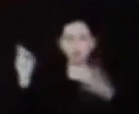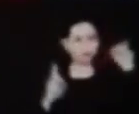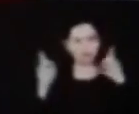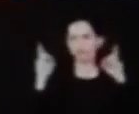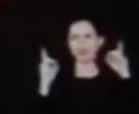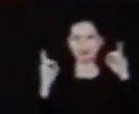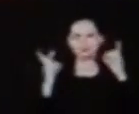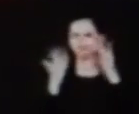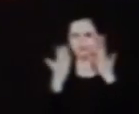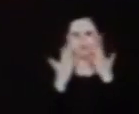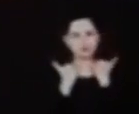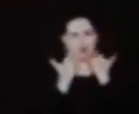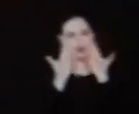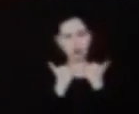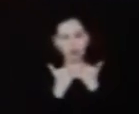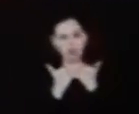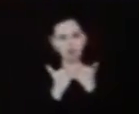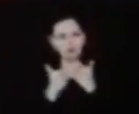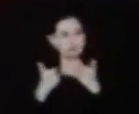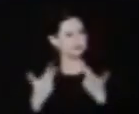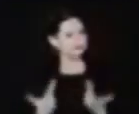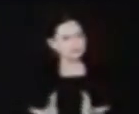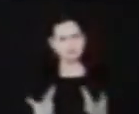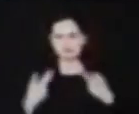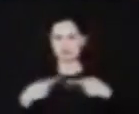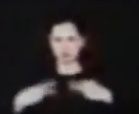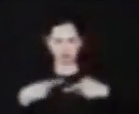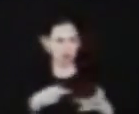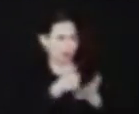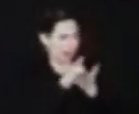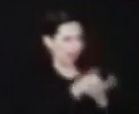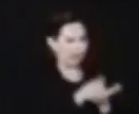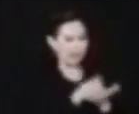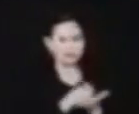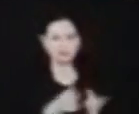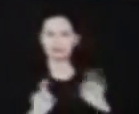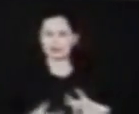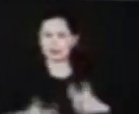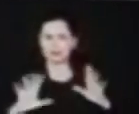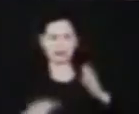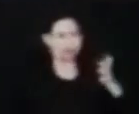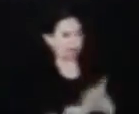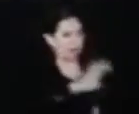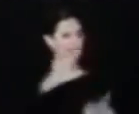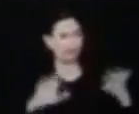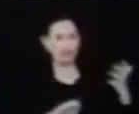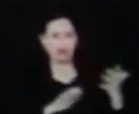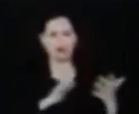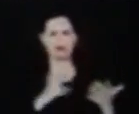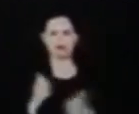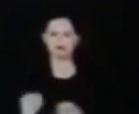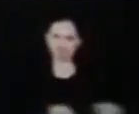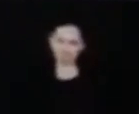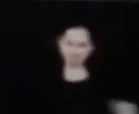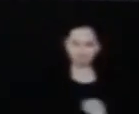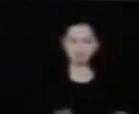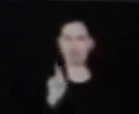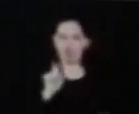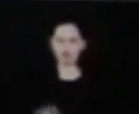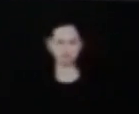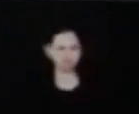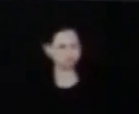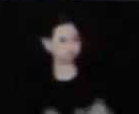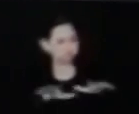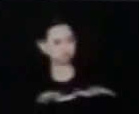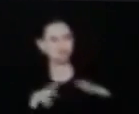en tareas de auxilio a la población en casos de desastre, en terremotos,